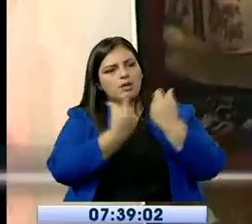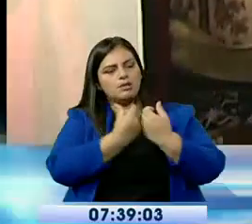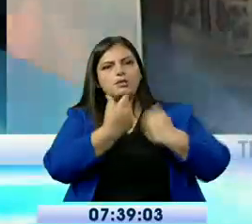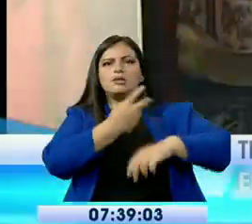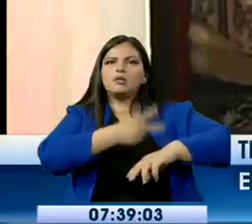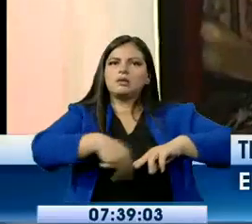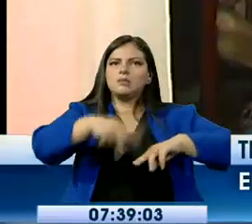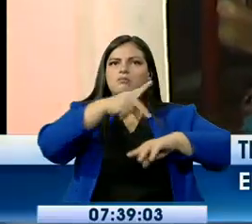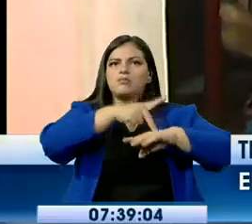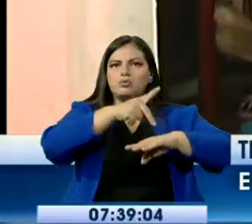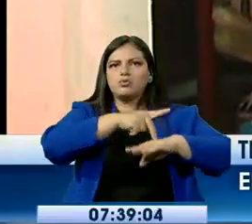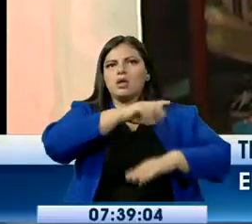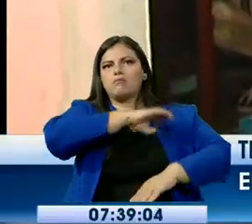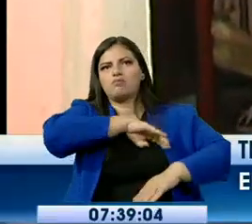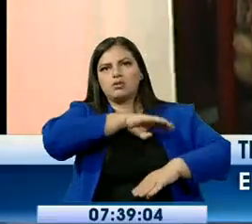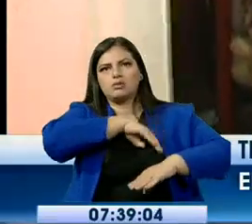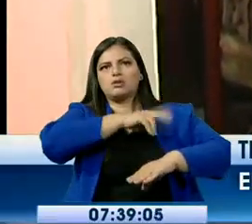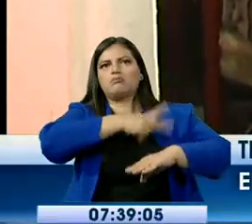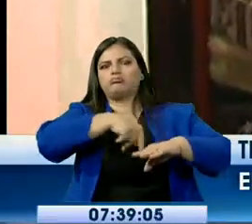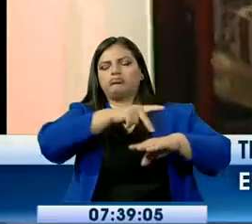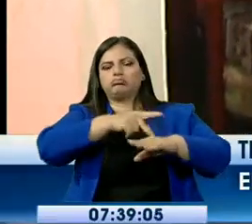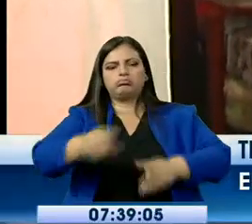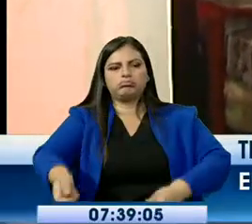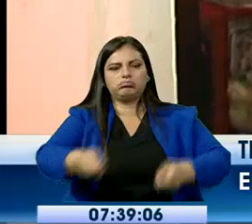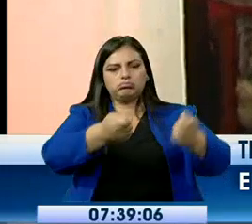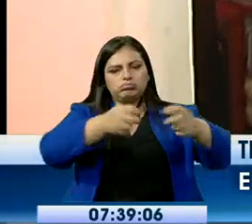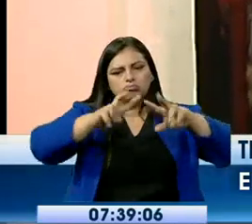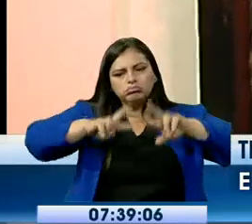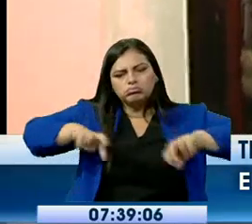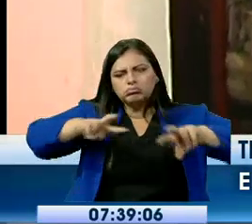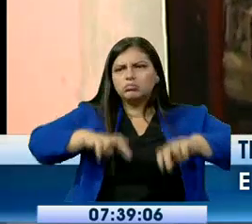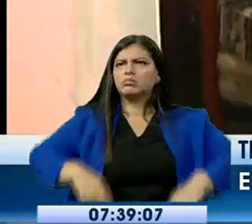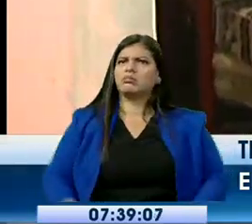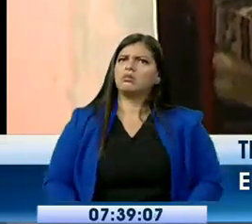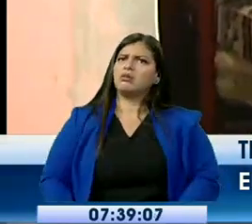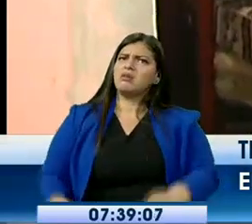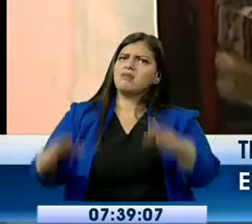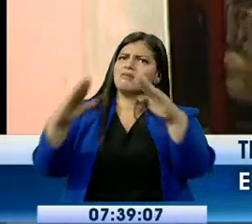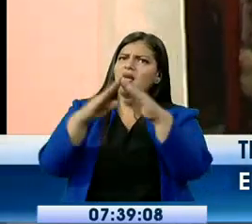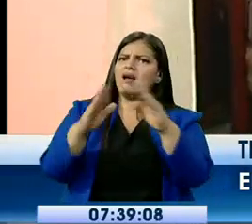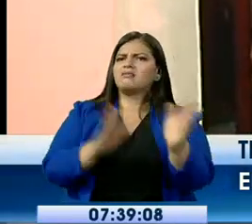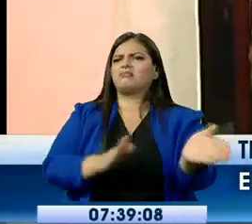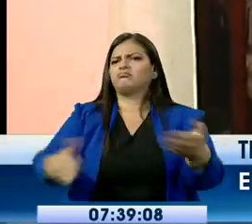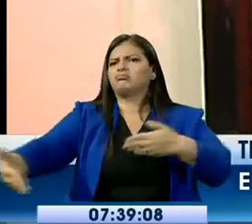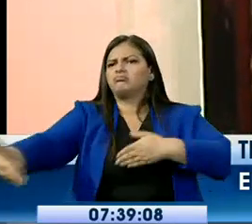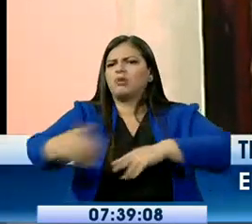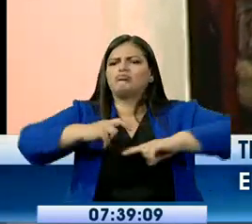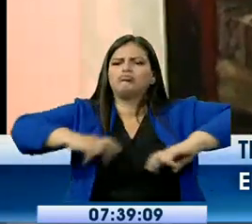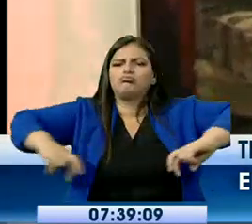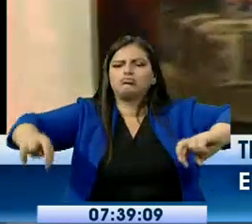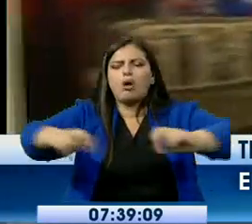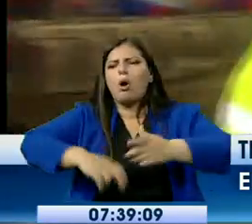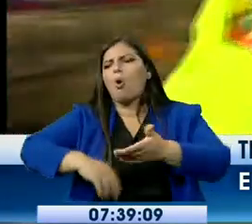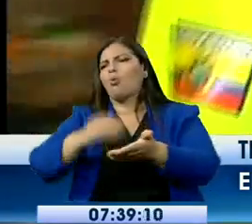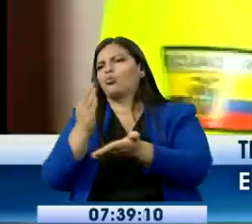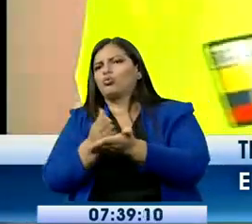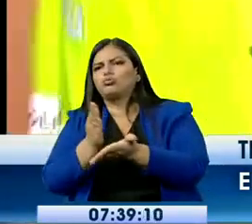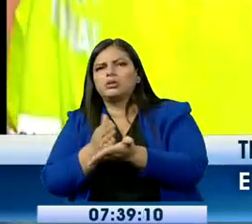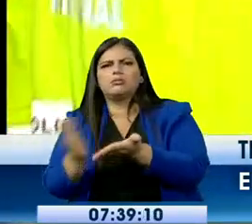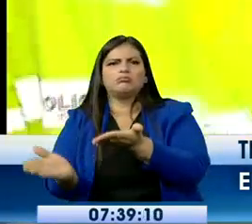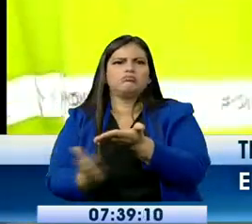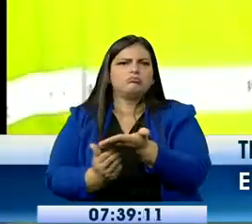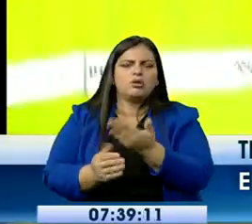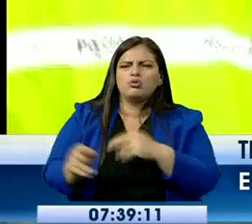Les revisaron desde las habitaciones, la cocina y cada rincón de las salas. 3 personas fueron detenidas y tienen antecedentes